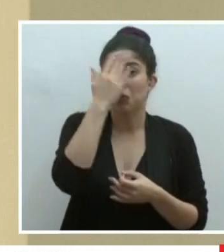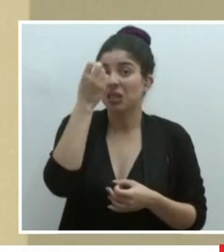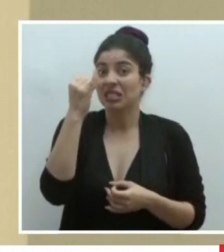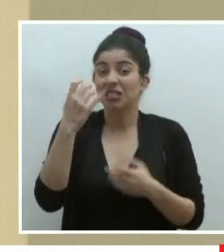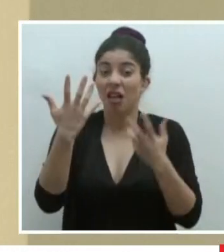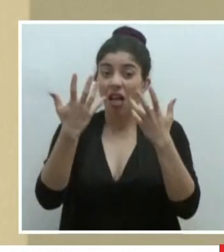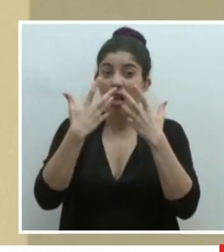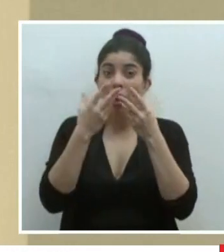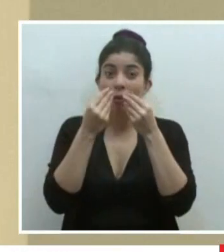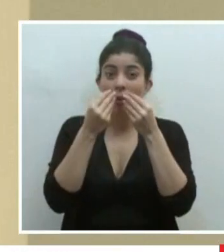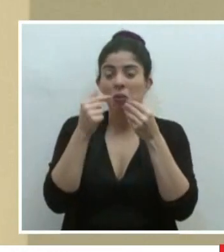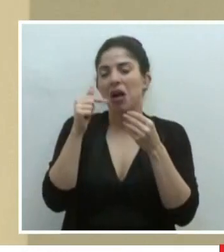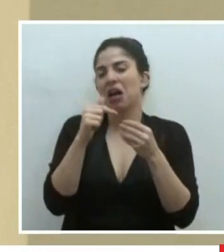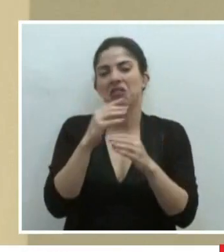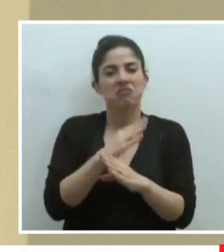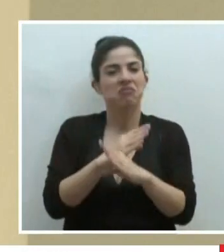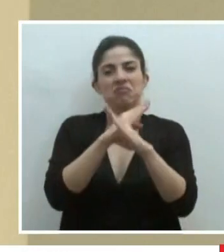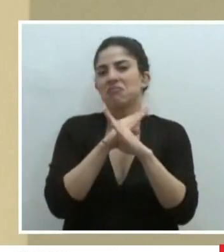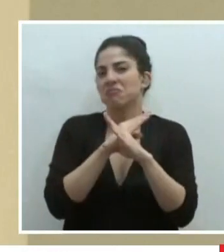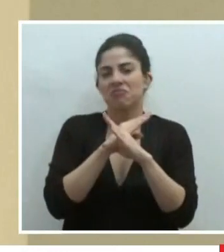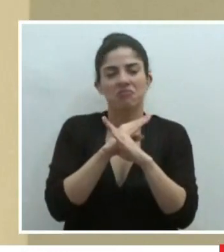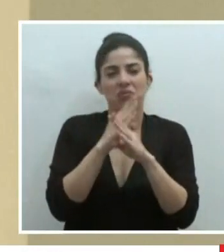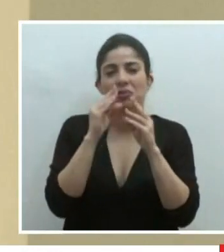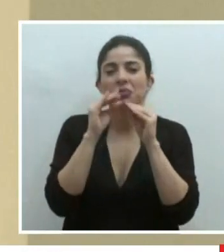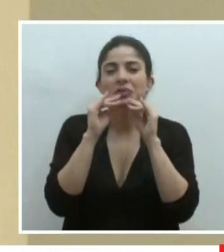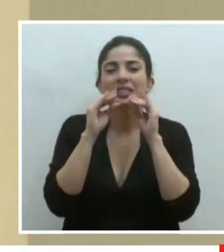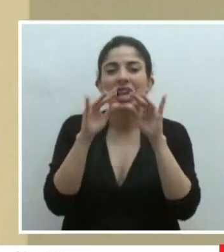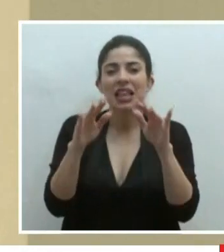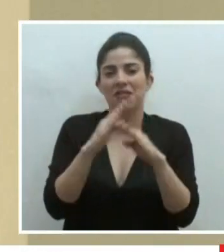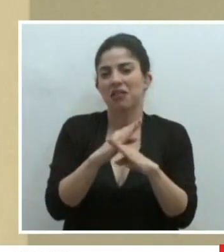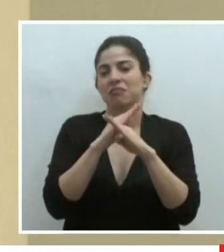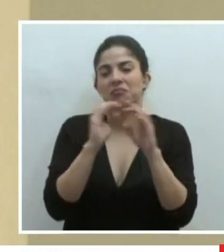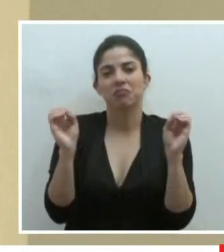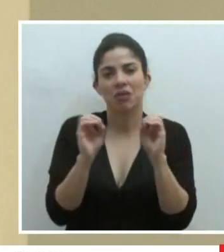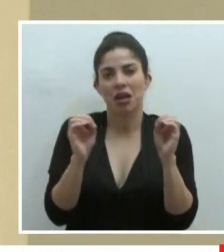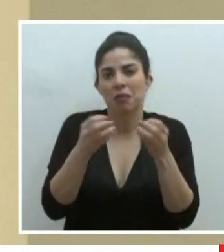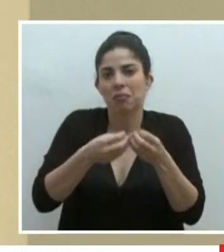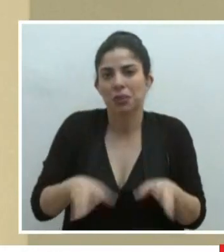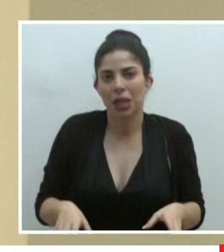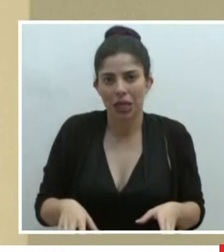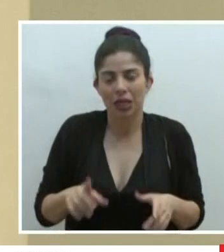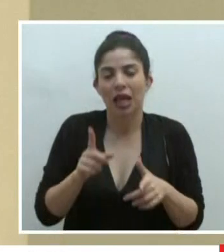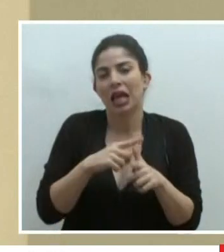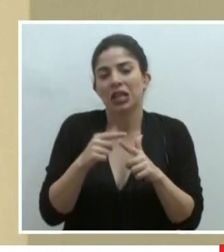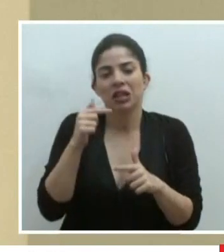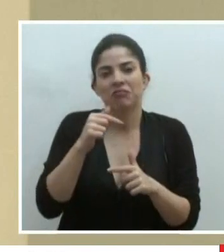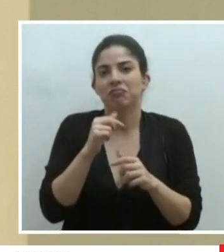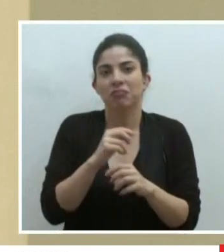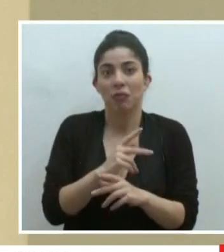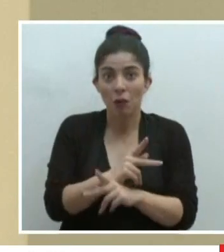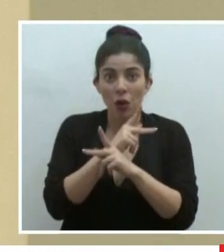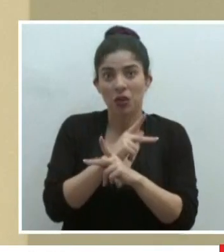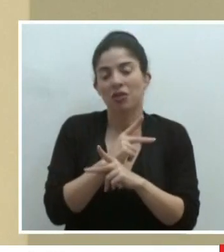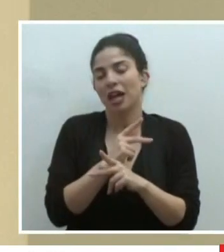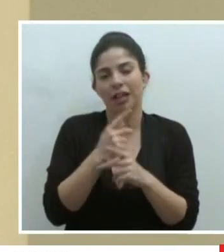no, se pierde la capacidad de contención de las gotitas de saliva y entonces ya no es eficaz.